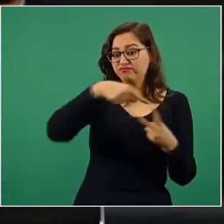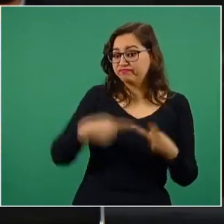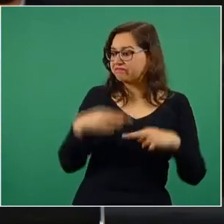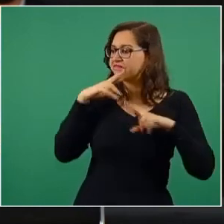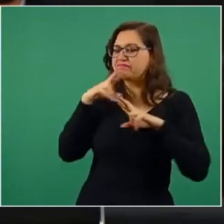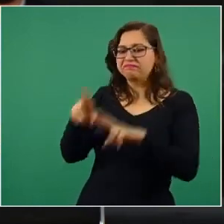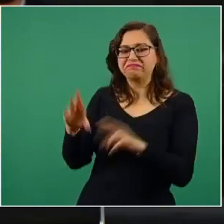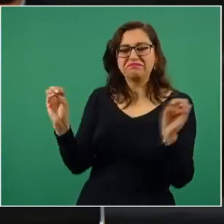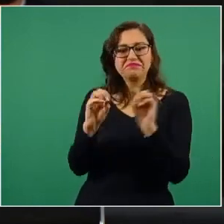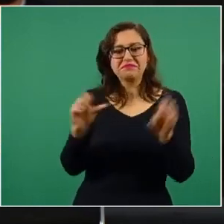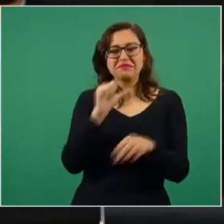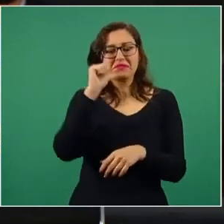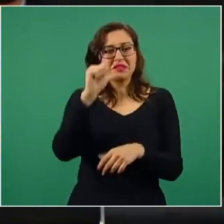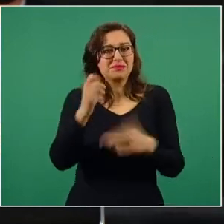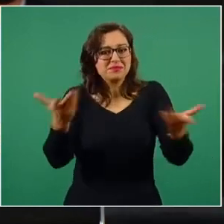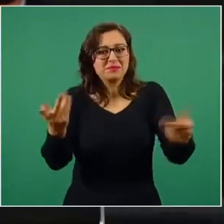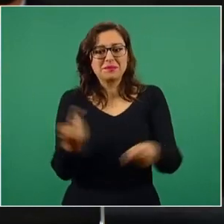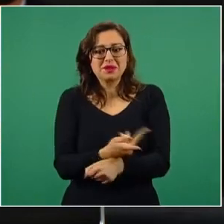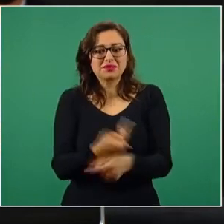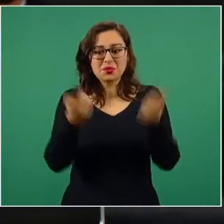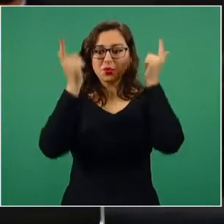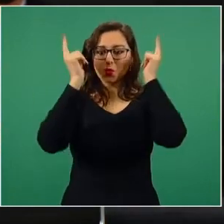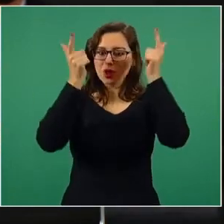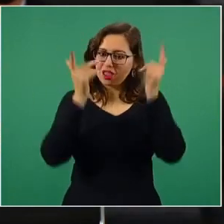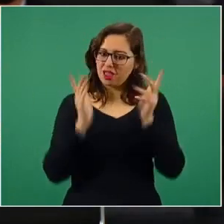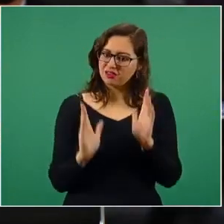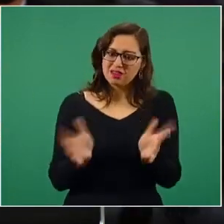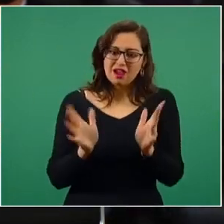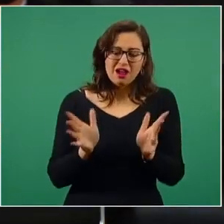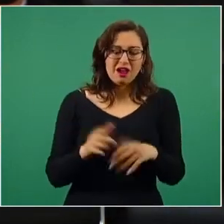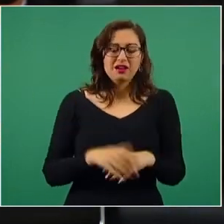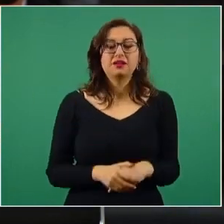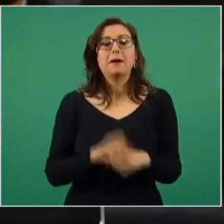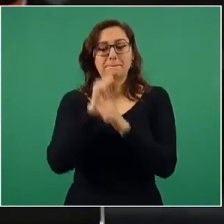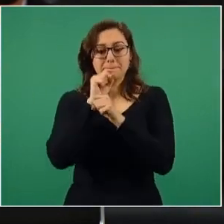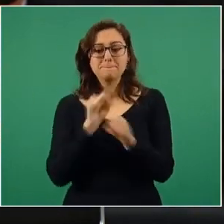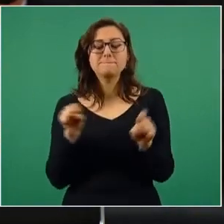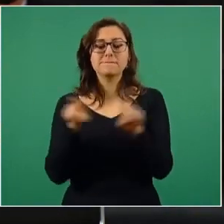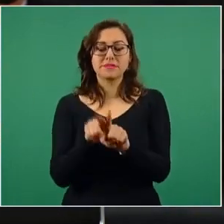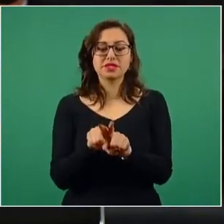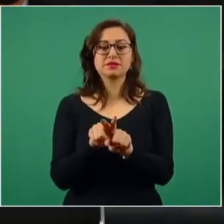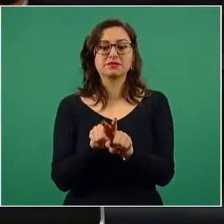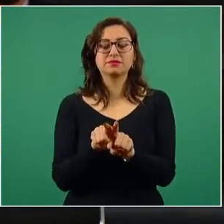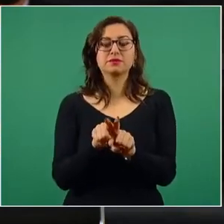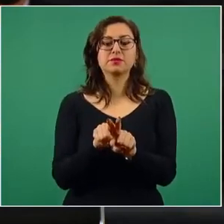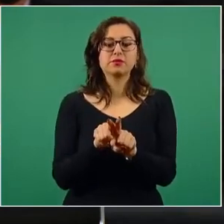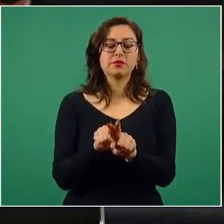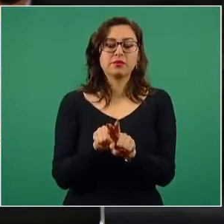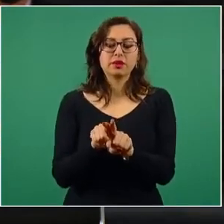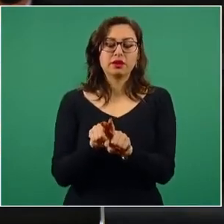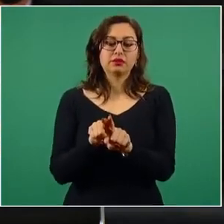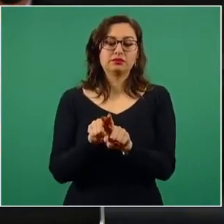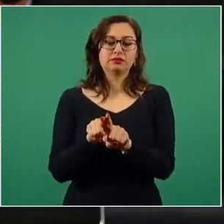pudiera dar algo al respecto. Y también piden si hay la posibilidad de